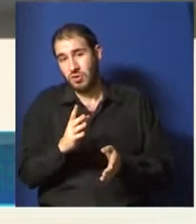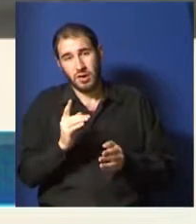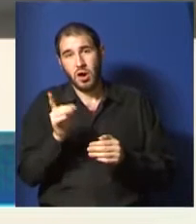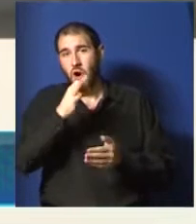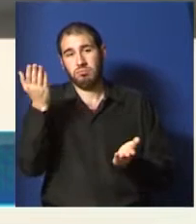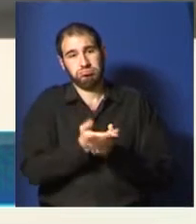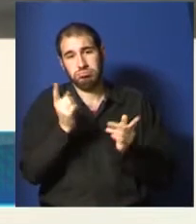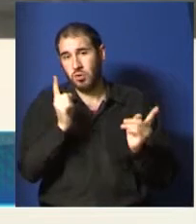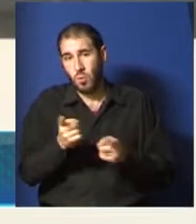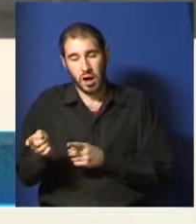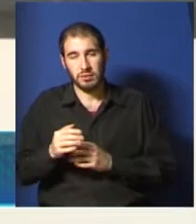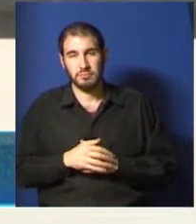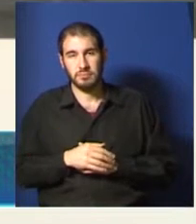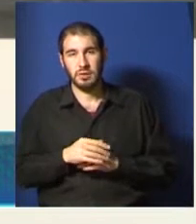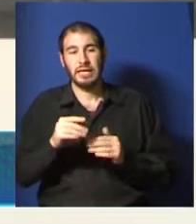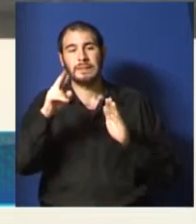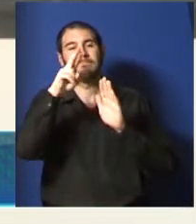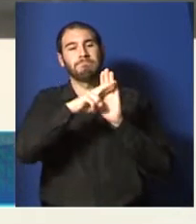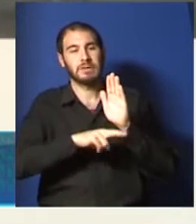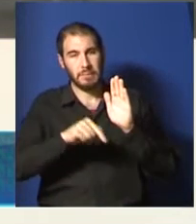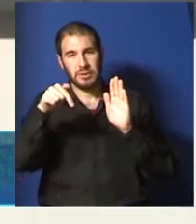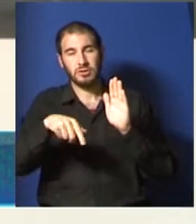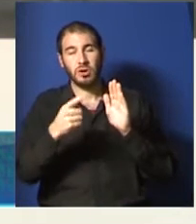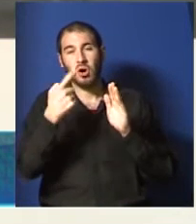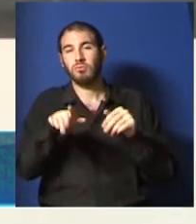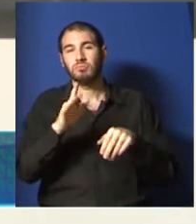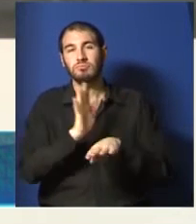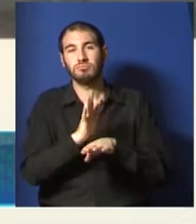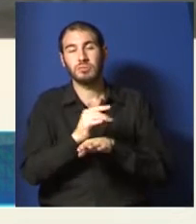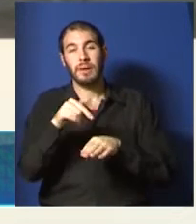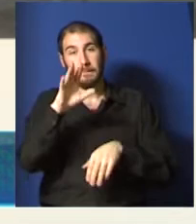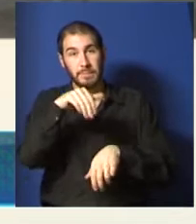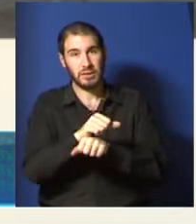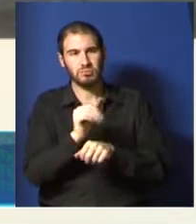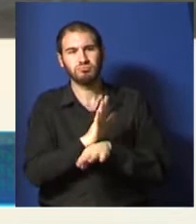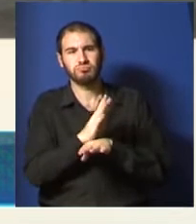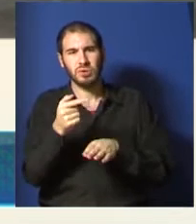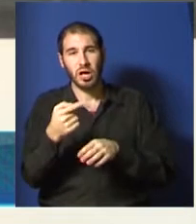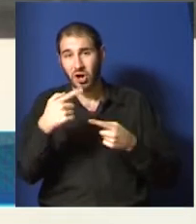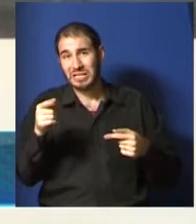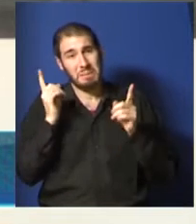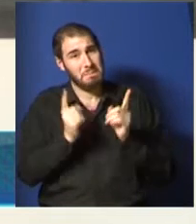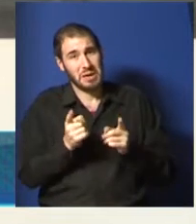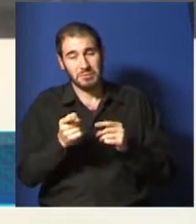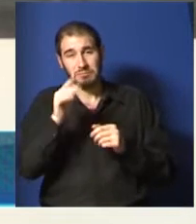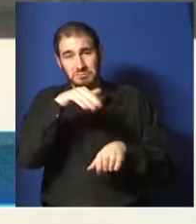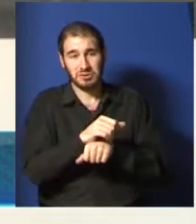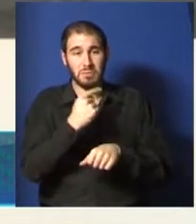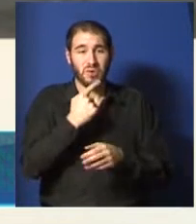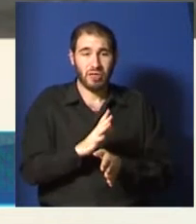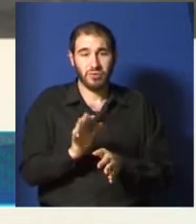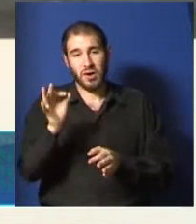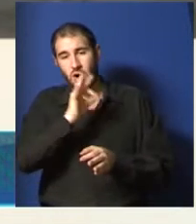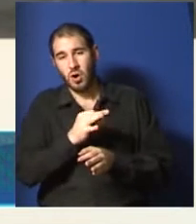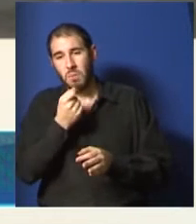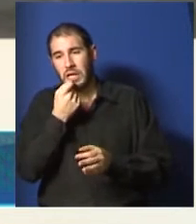condenado. Es decir, el régimen y todo lo que significa estar preso los efectos son los mismos, esté en prisión preventiva o